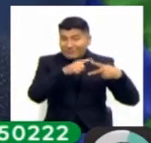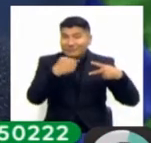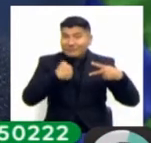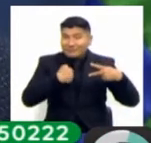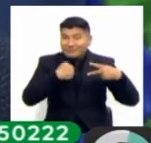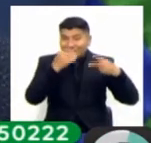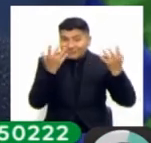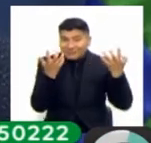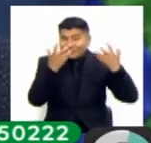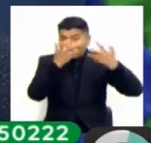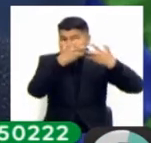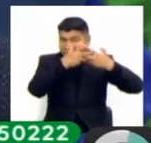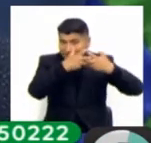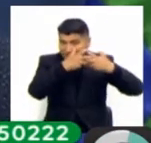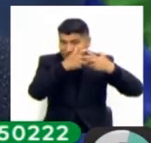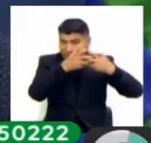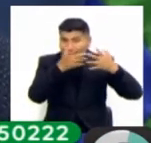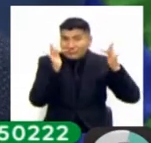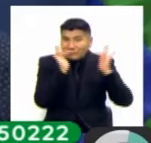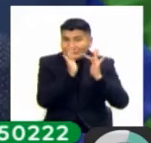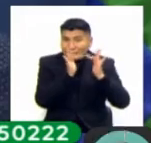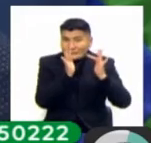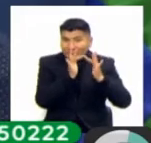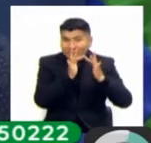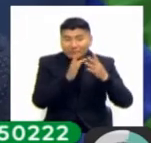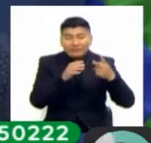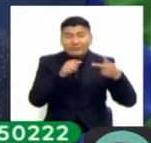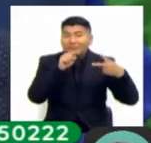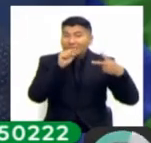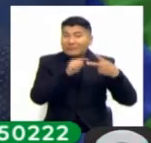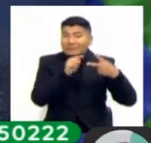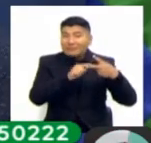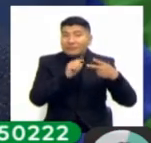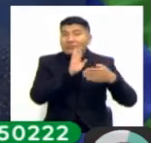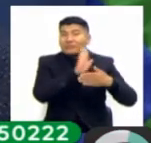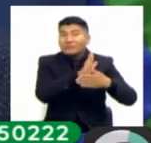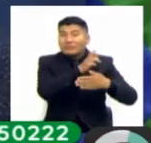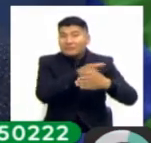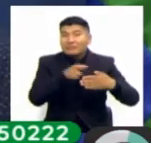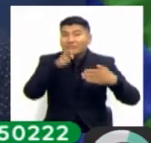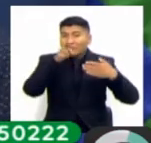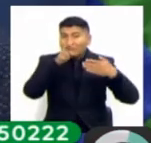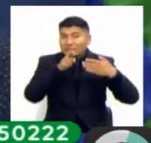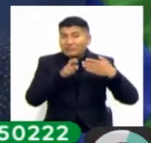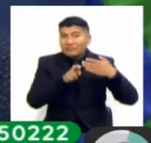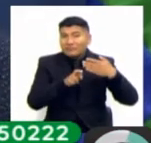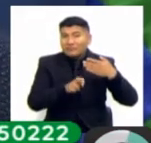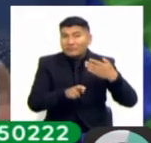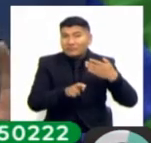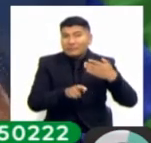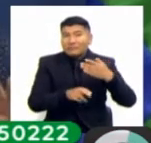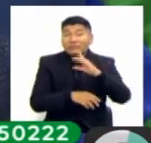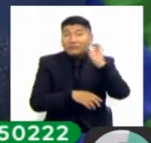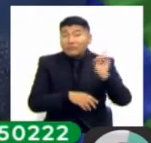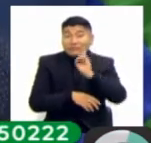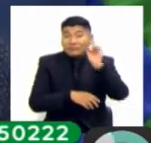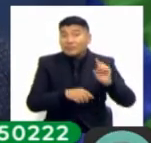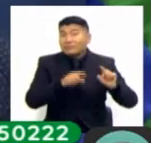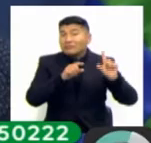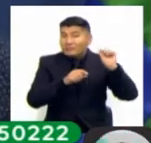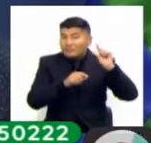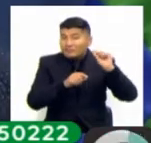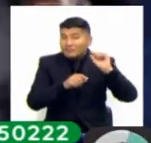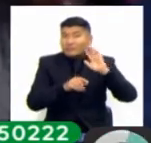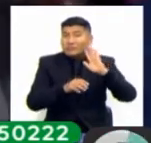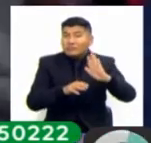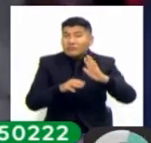ser vinculante y que los resultados, lo tenemos un poco más adelante, los resultados del domingo 20 tenían que quedar algo así como